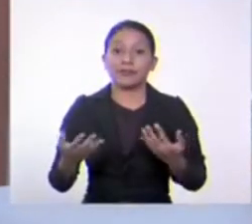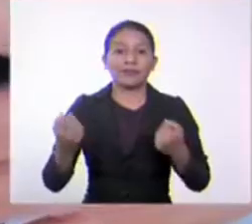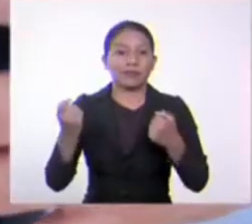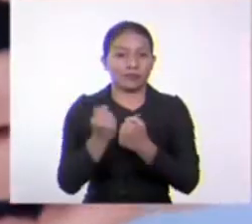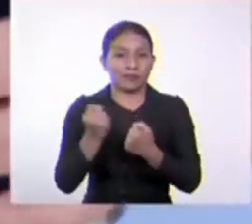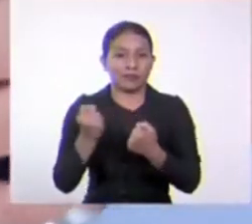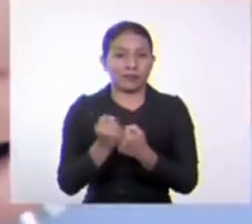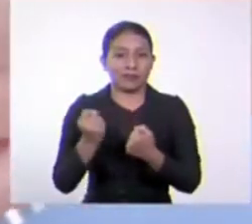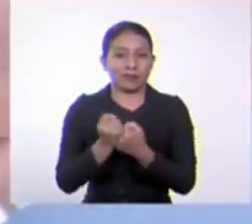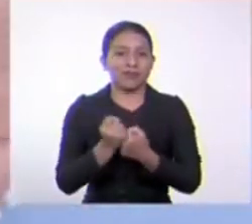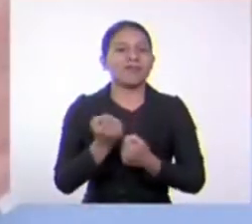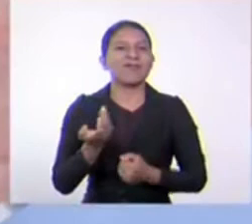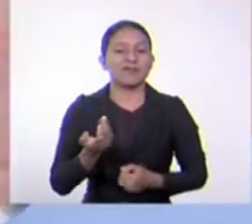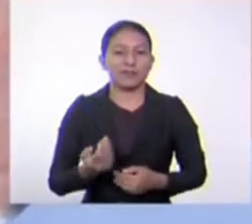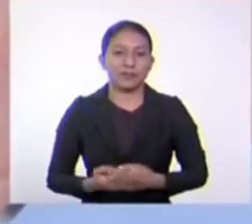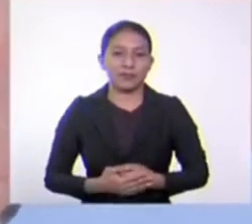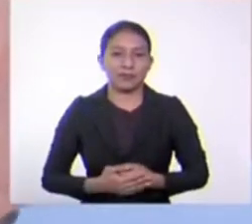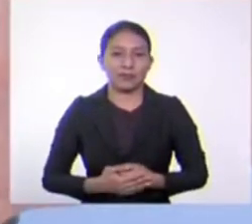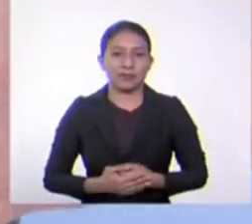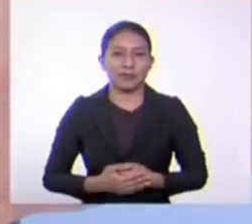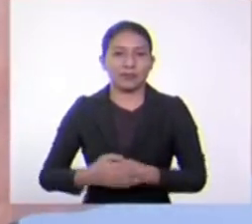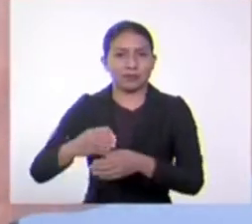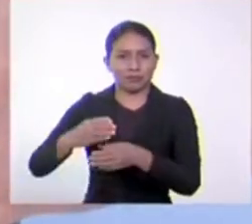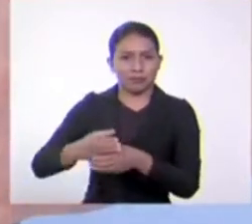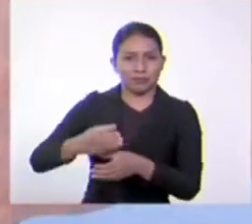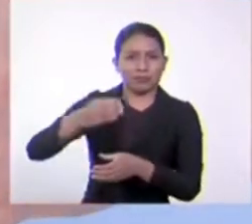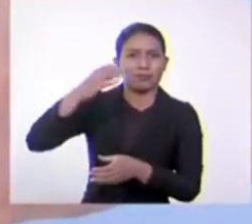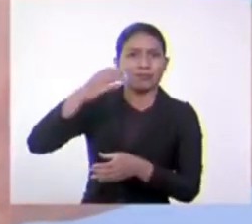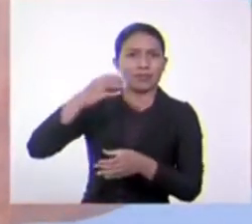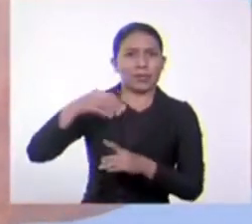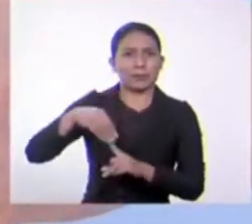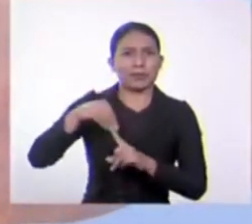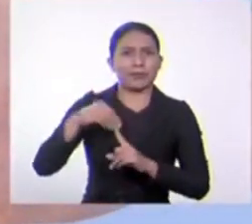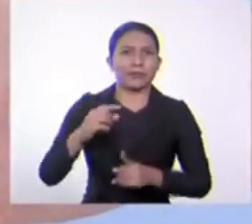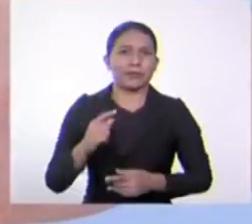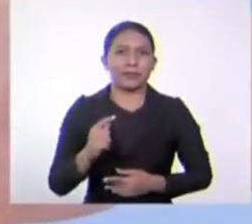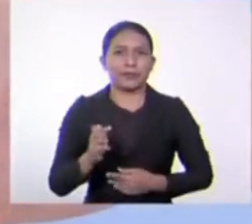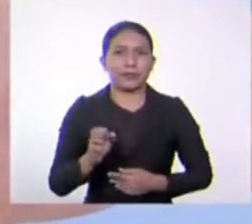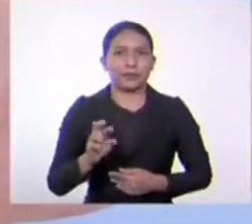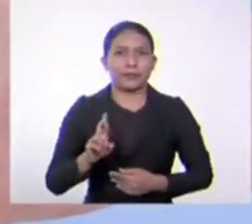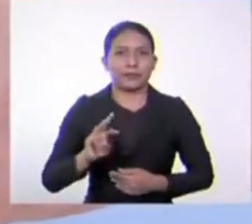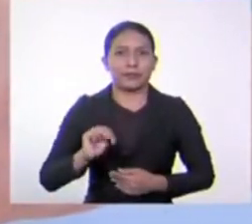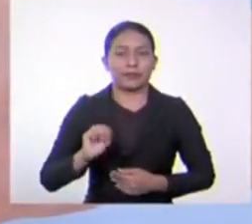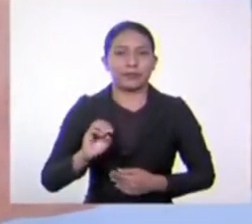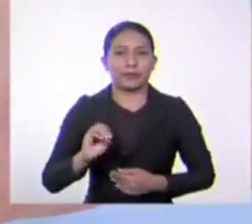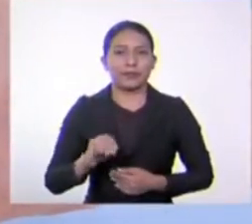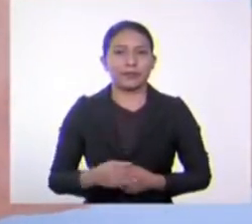en esta ocasión de un vaso térmico.